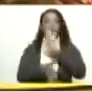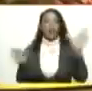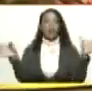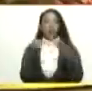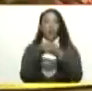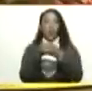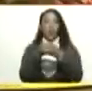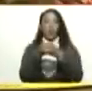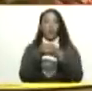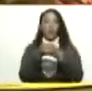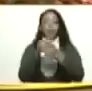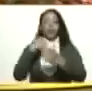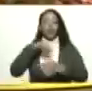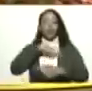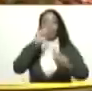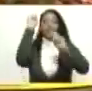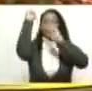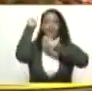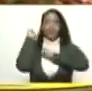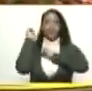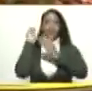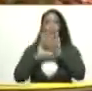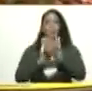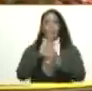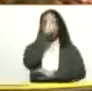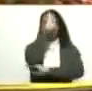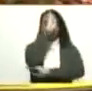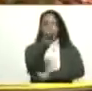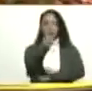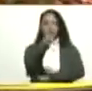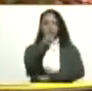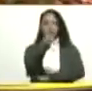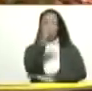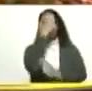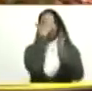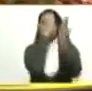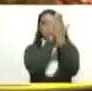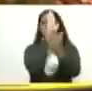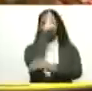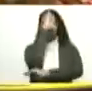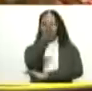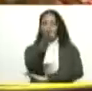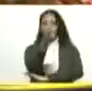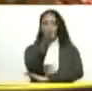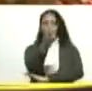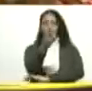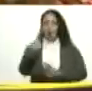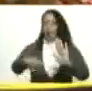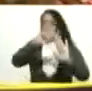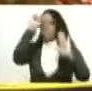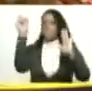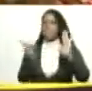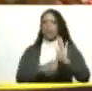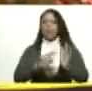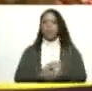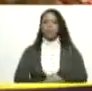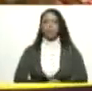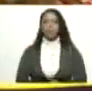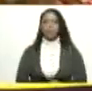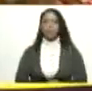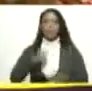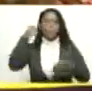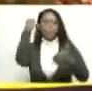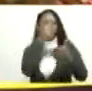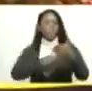donde hemos asumido una posición vertical, frontal, absoluta: la